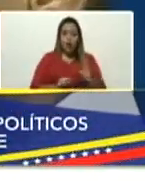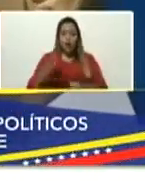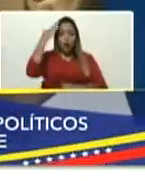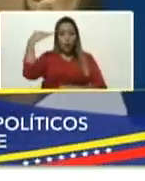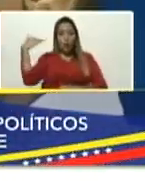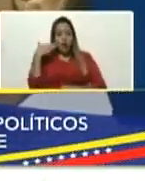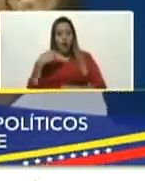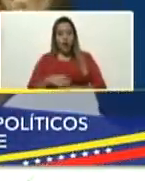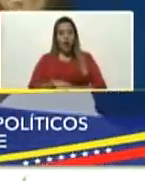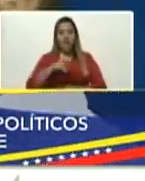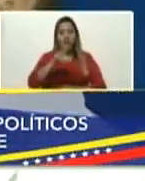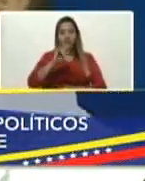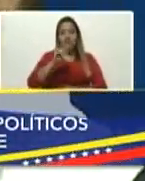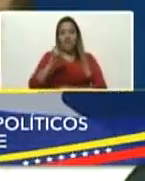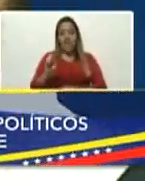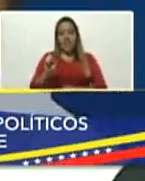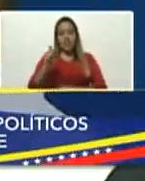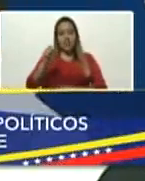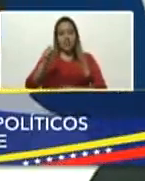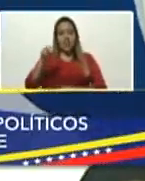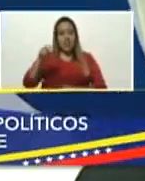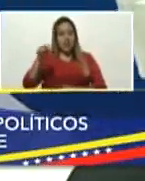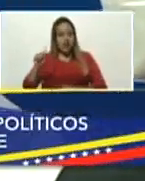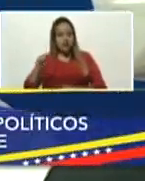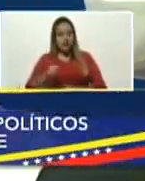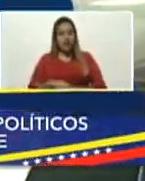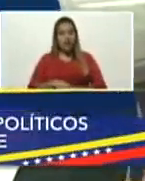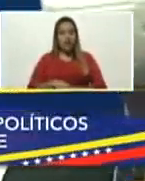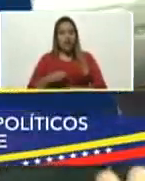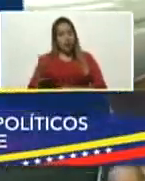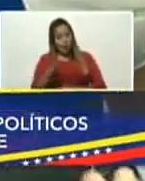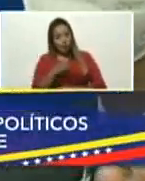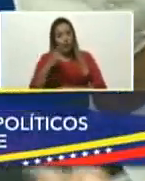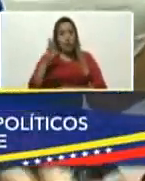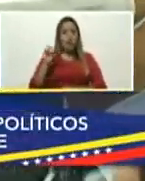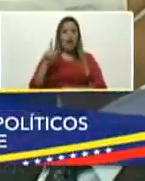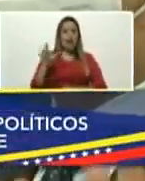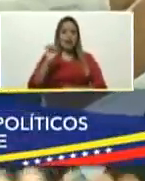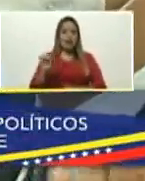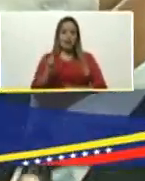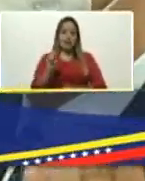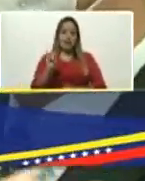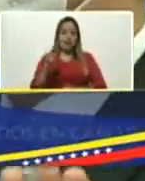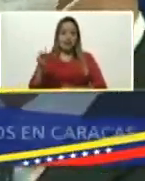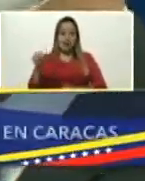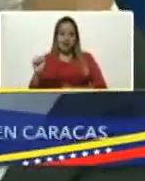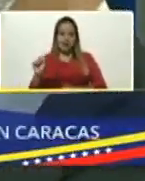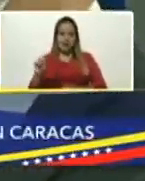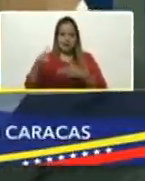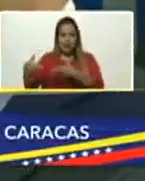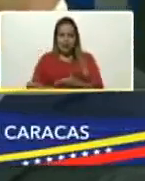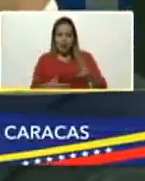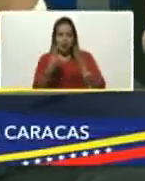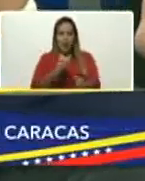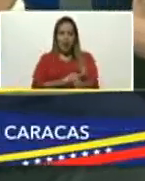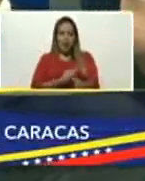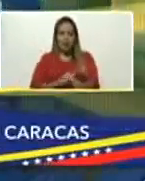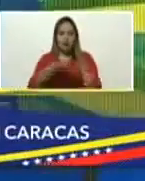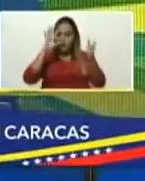y Palestina. Bienvenidos, hermanos embajadores. Mi saludo afectuoso,